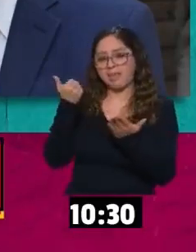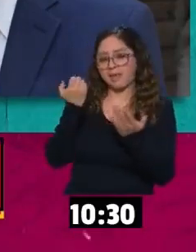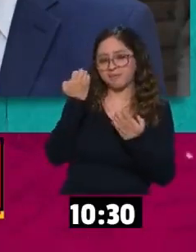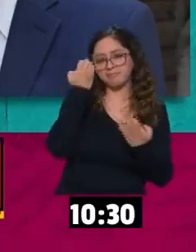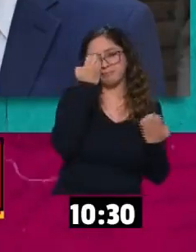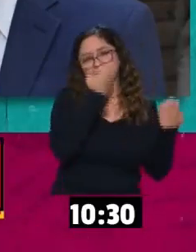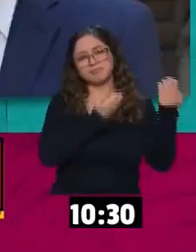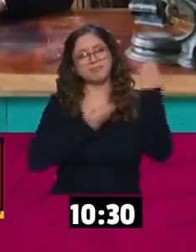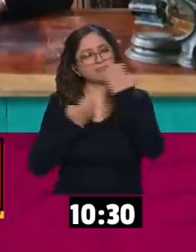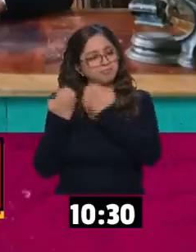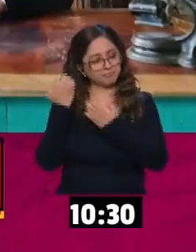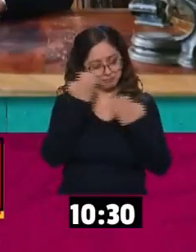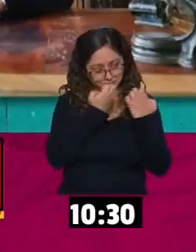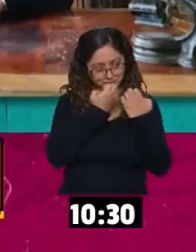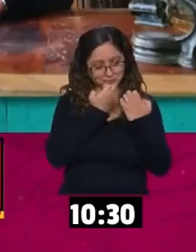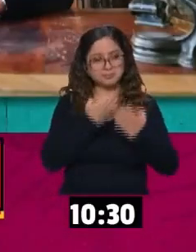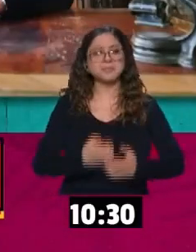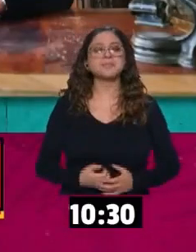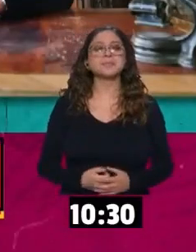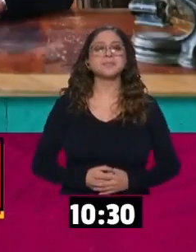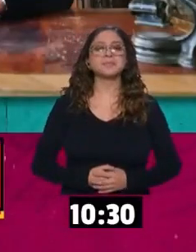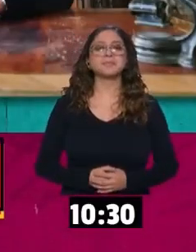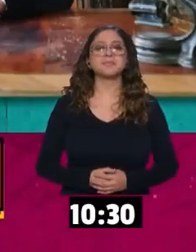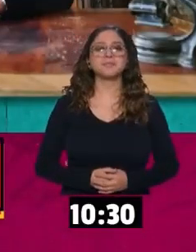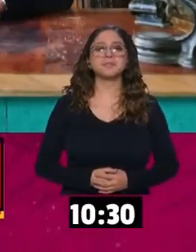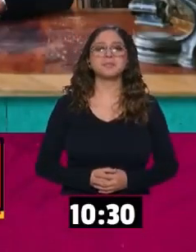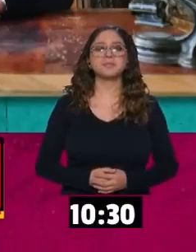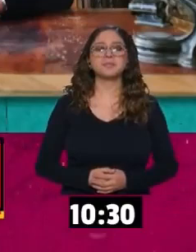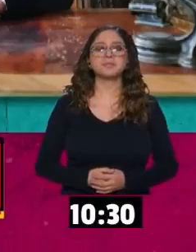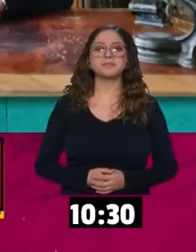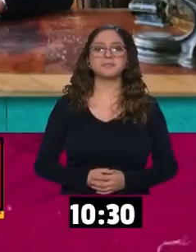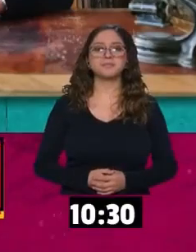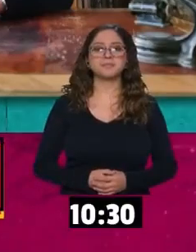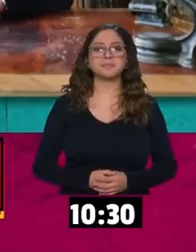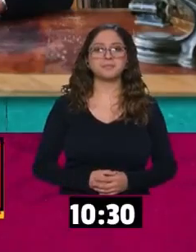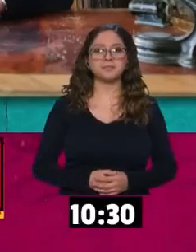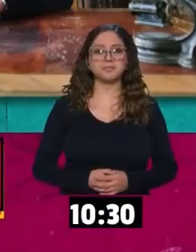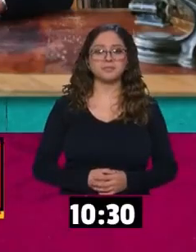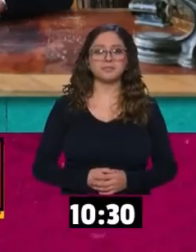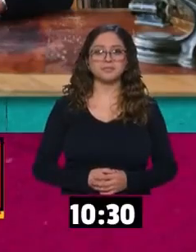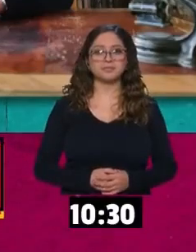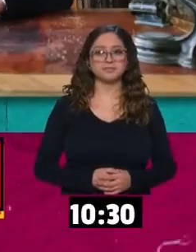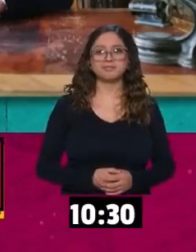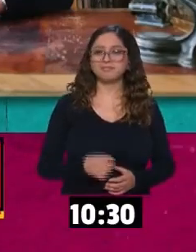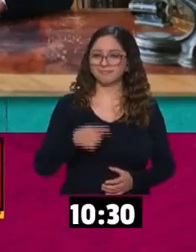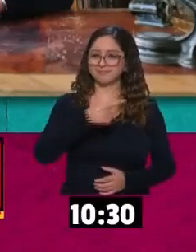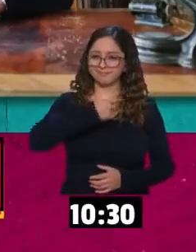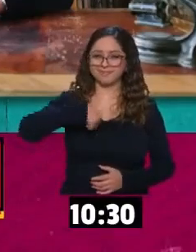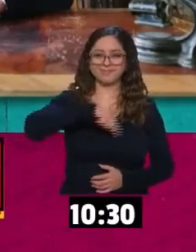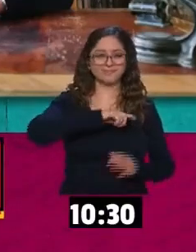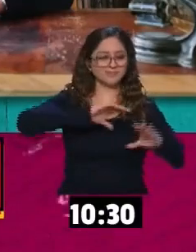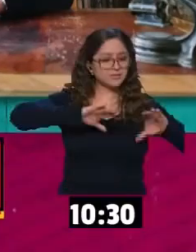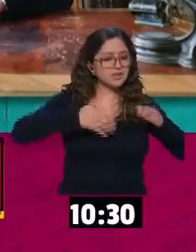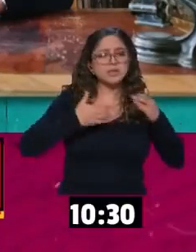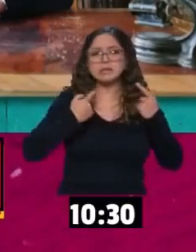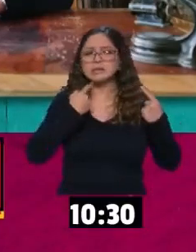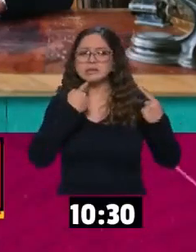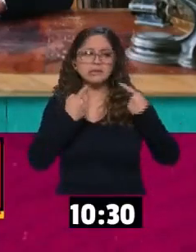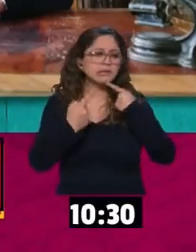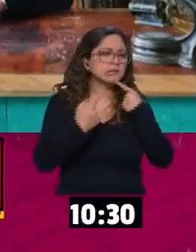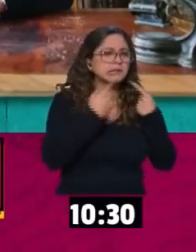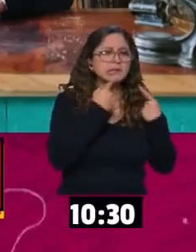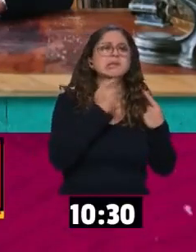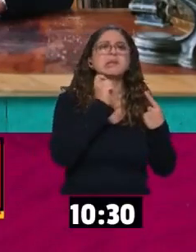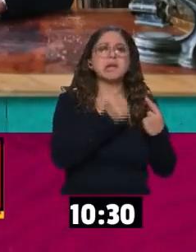casos. Pero al decir que se discutió puntualmente, era porque los ecologistas hablaban